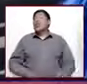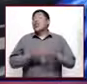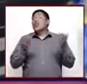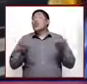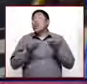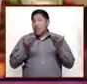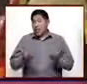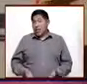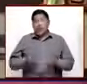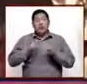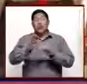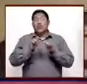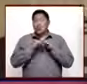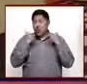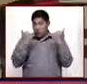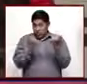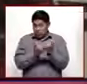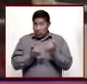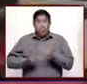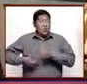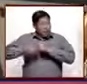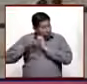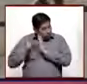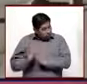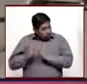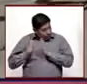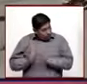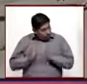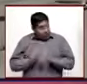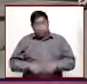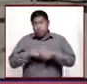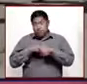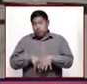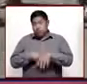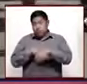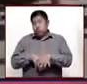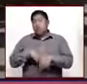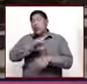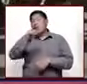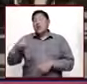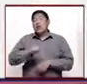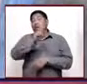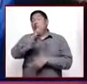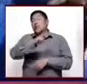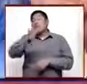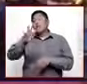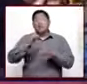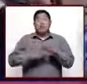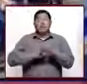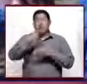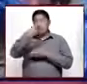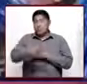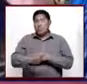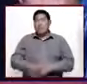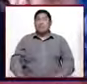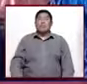a cabeza de la asociación organiza una entrada folclórica para este sábado 24 de agosto.